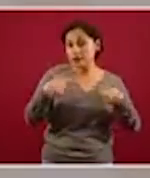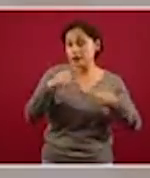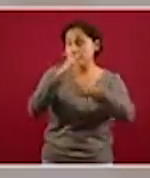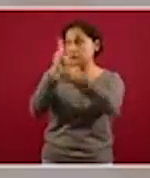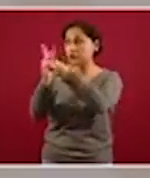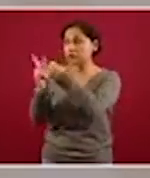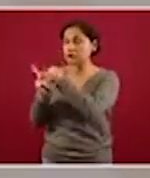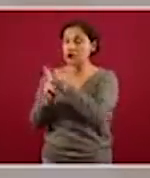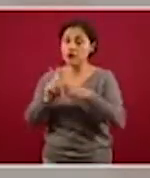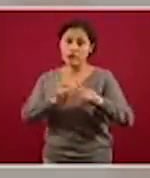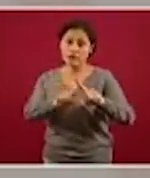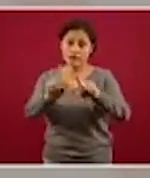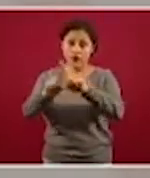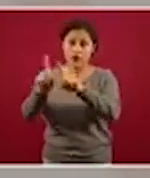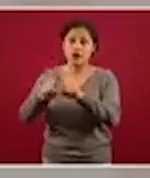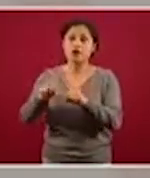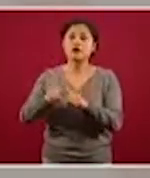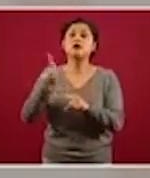venido informando